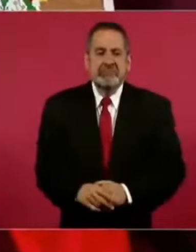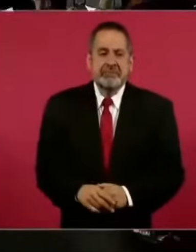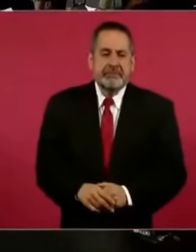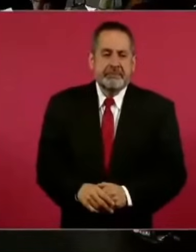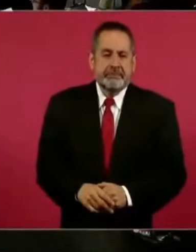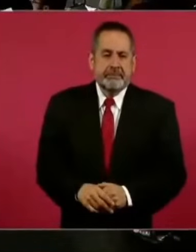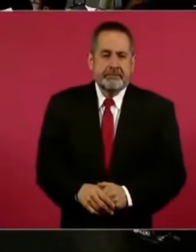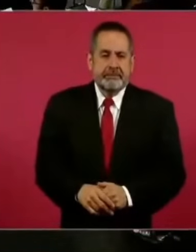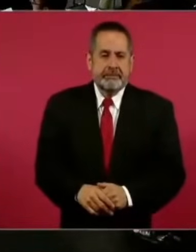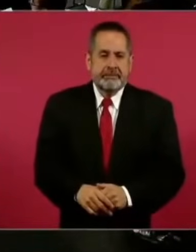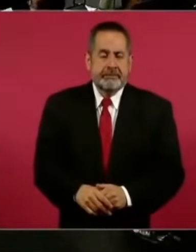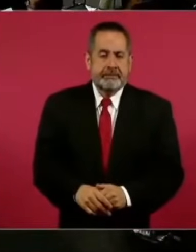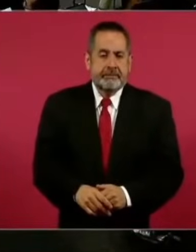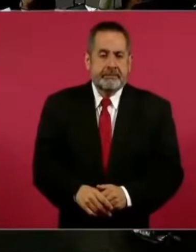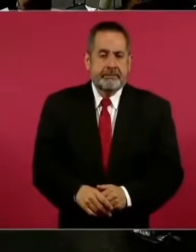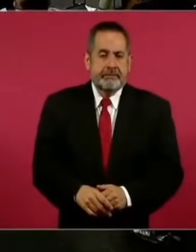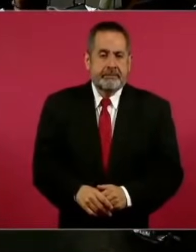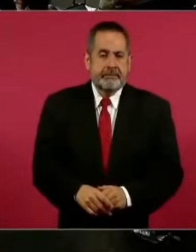Ah,